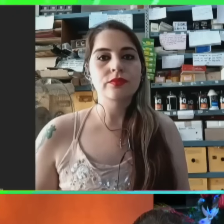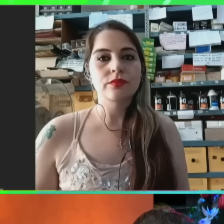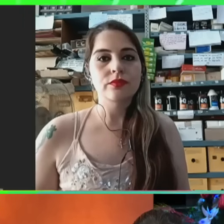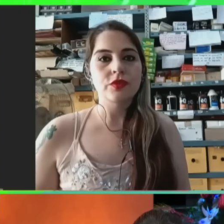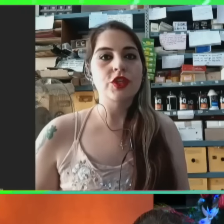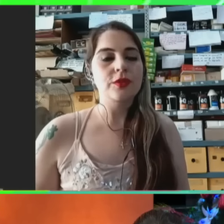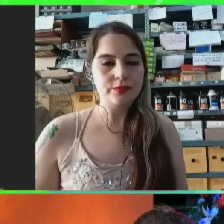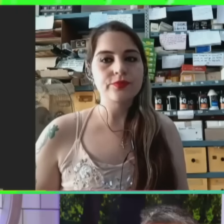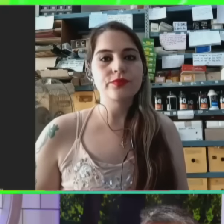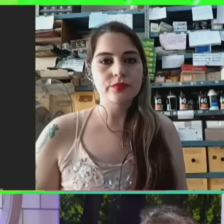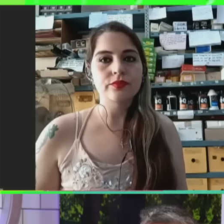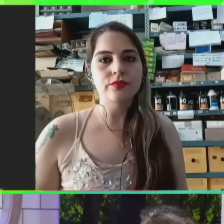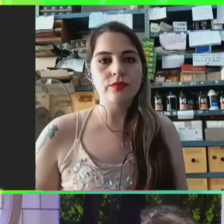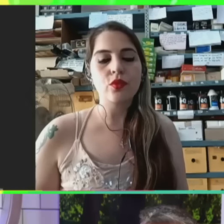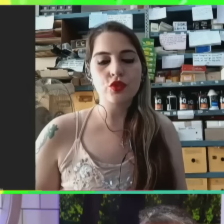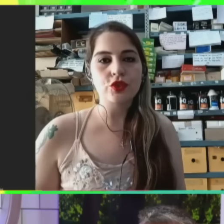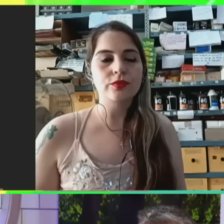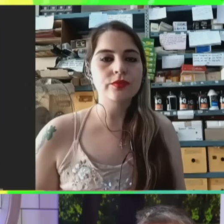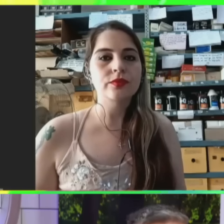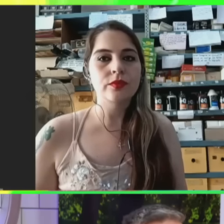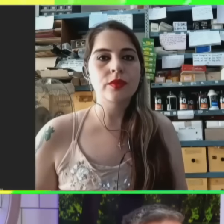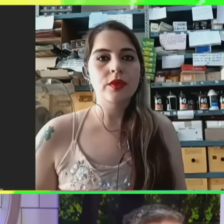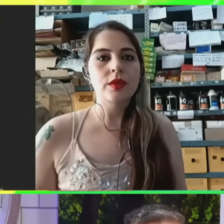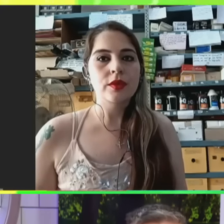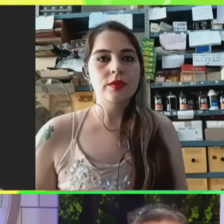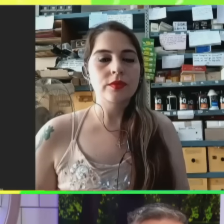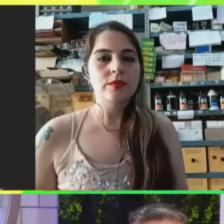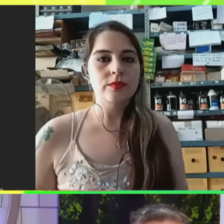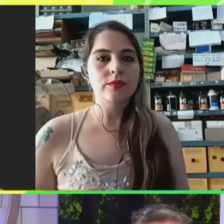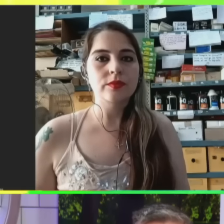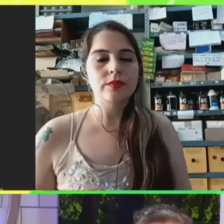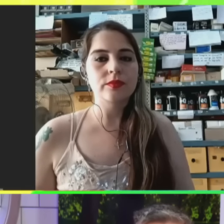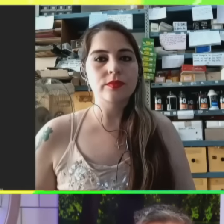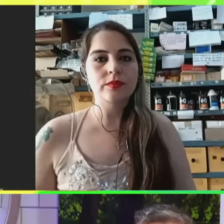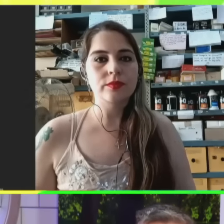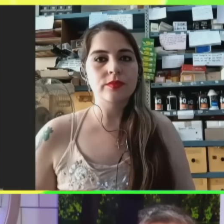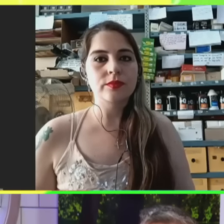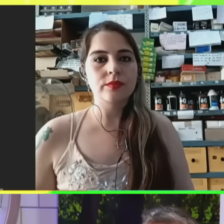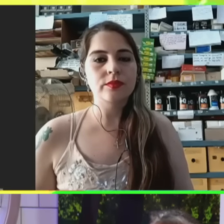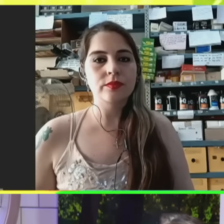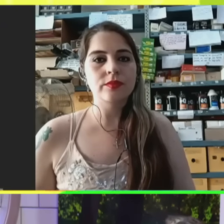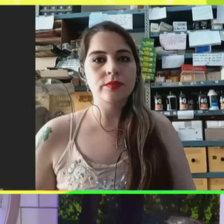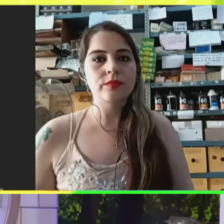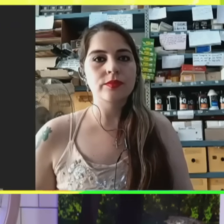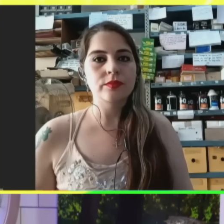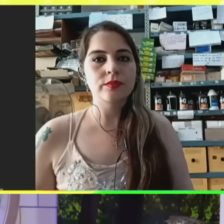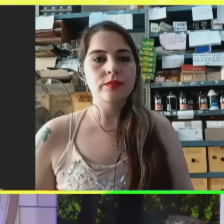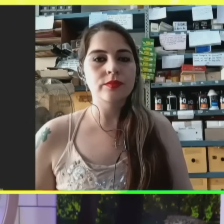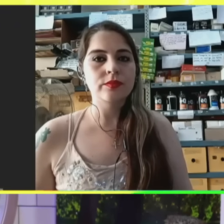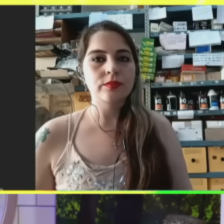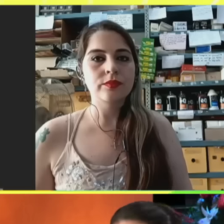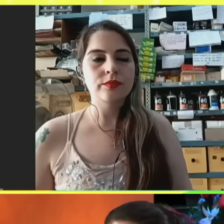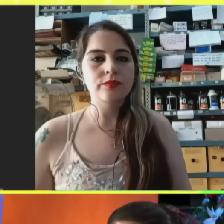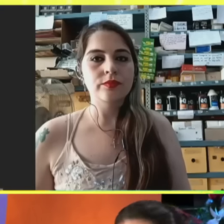pasado necesidad. Sí. De verdad. Mucho. Pobrecita. La pasó de verdad muy mal. Cuando podría haber estado, no te digo en cuna de